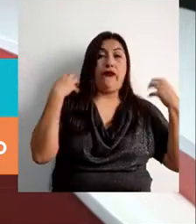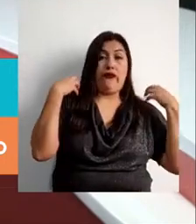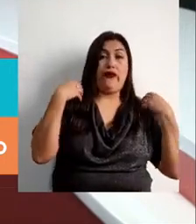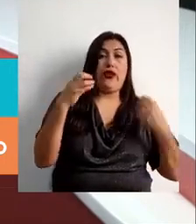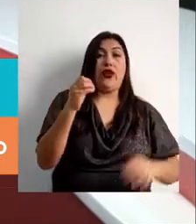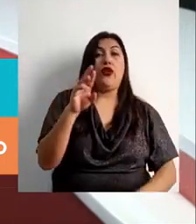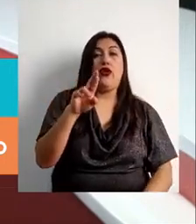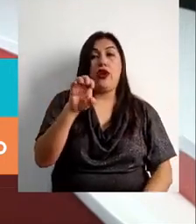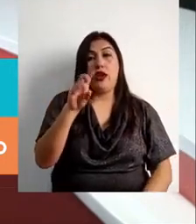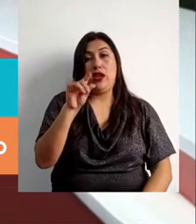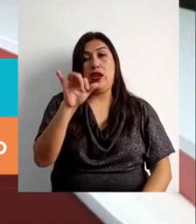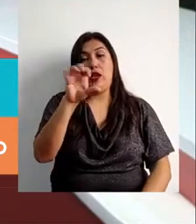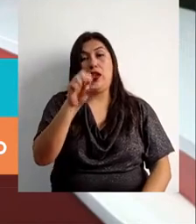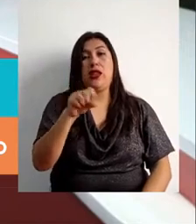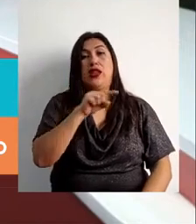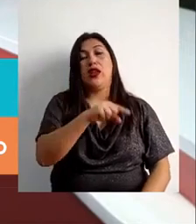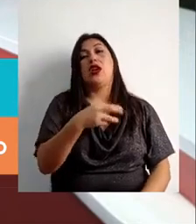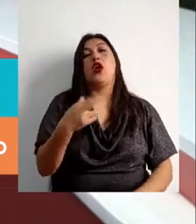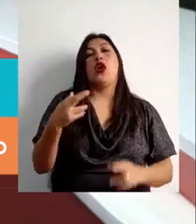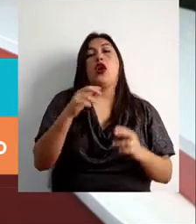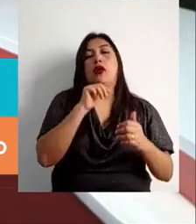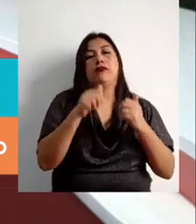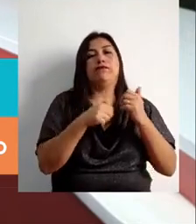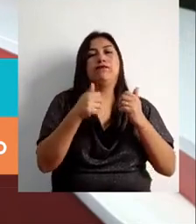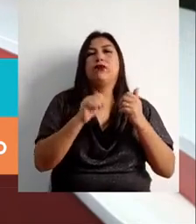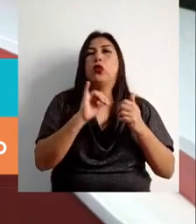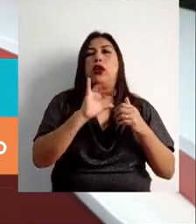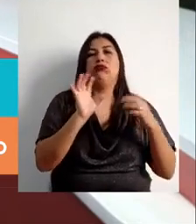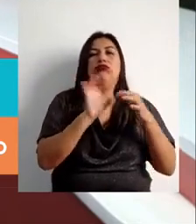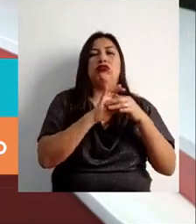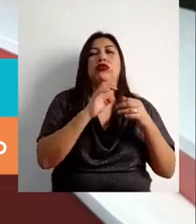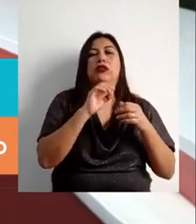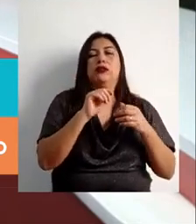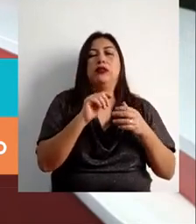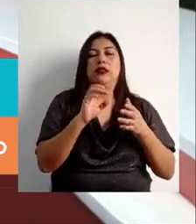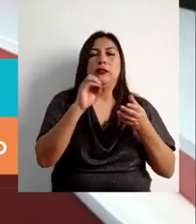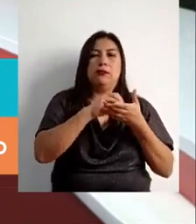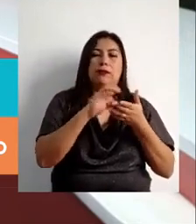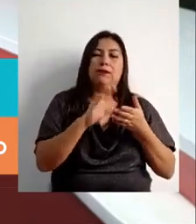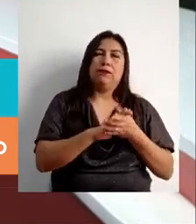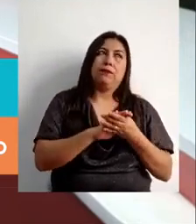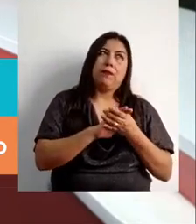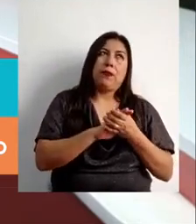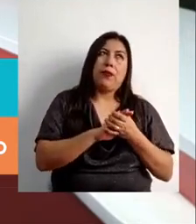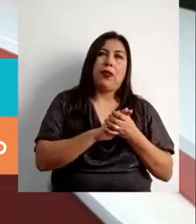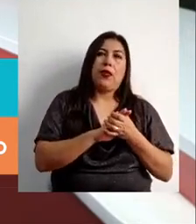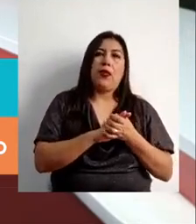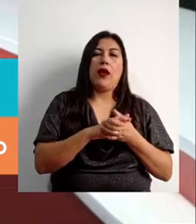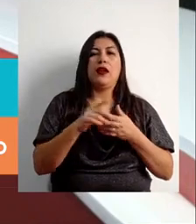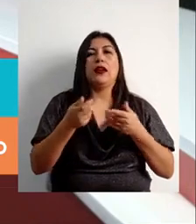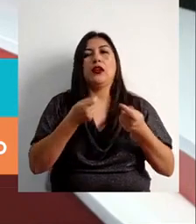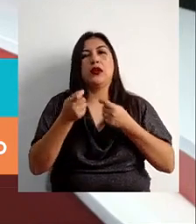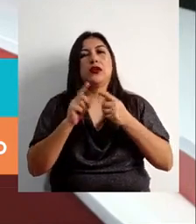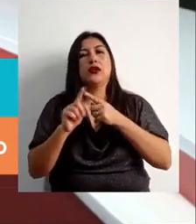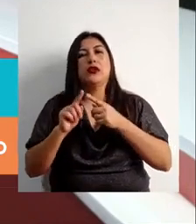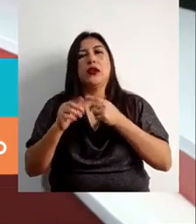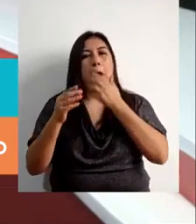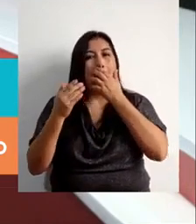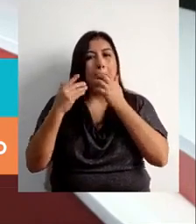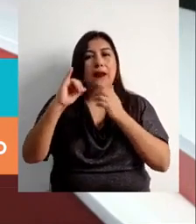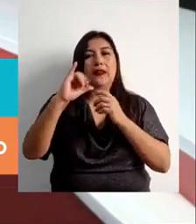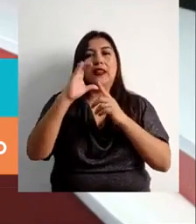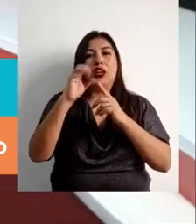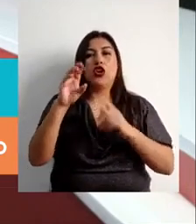de Desarrollo Social, que lidera el licenciado Boris. Igor Camacho. Igor sí, Camacho, sí. Así